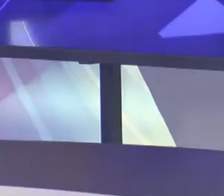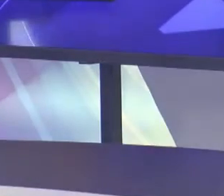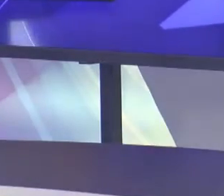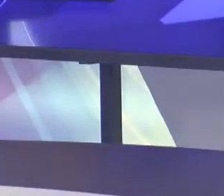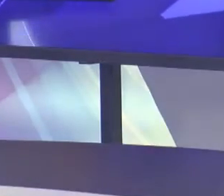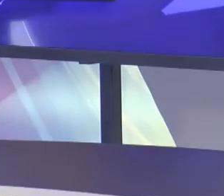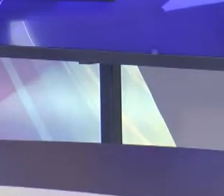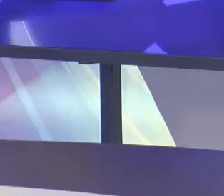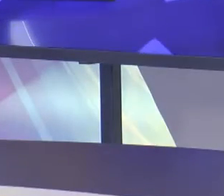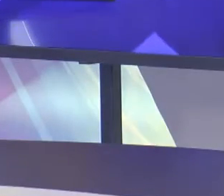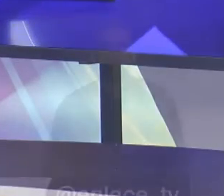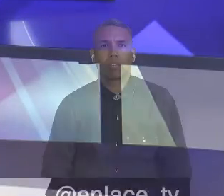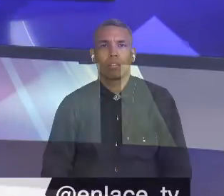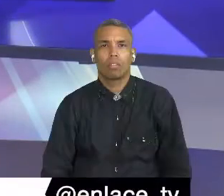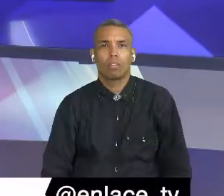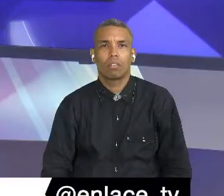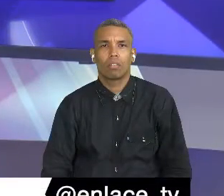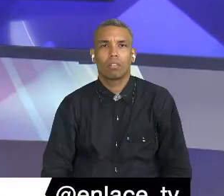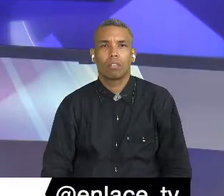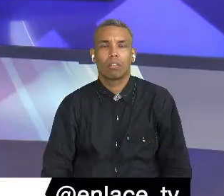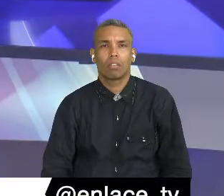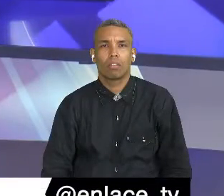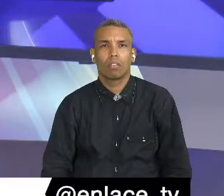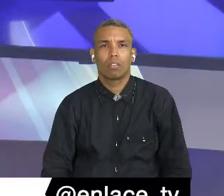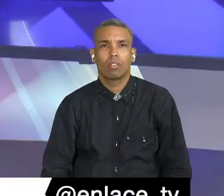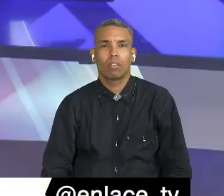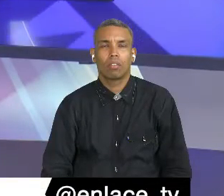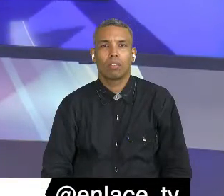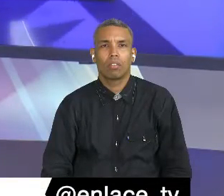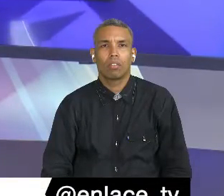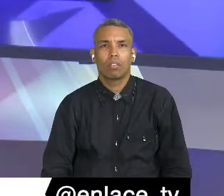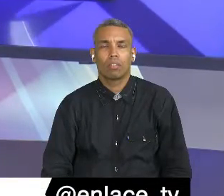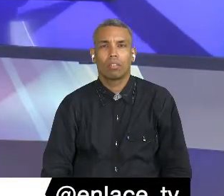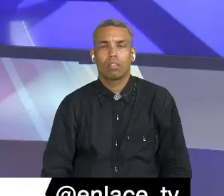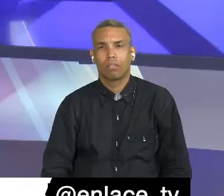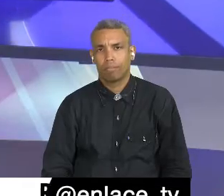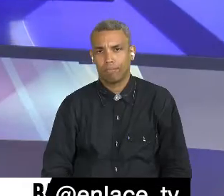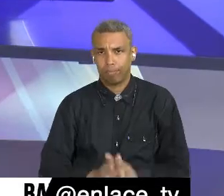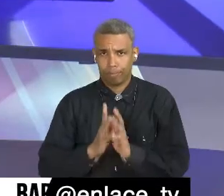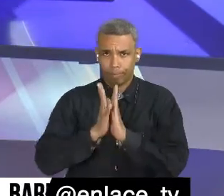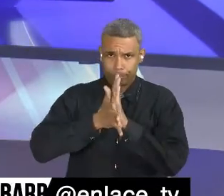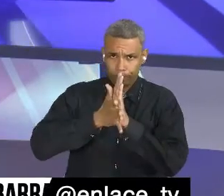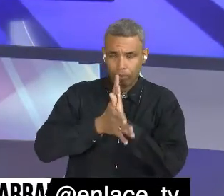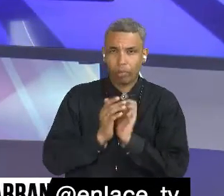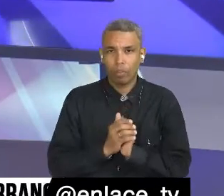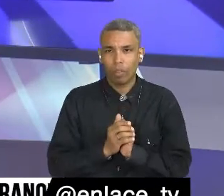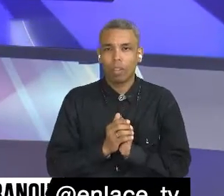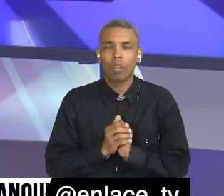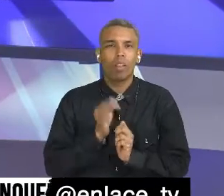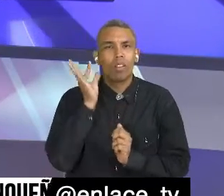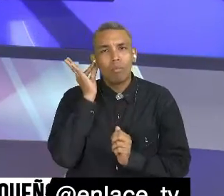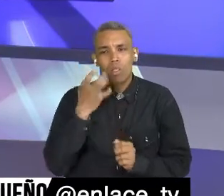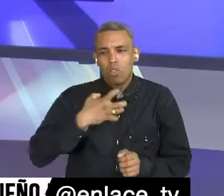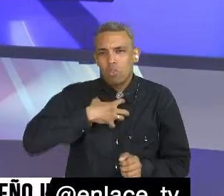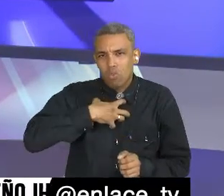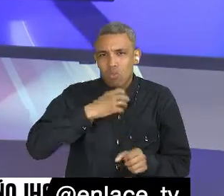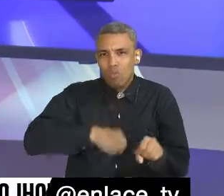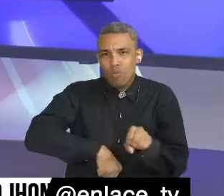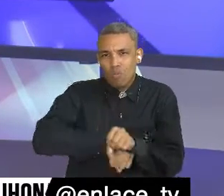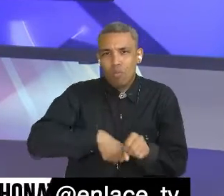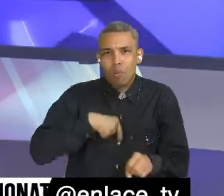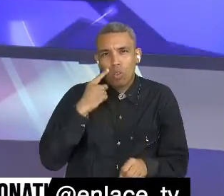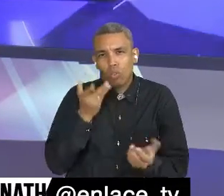Comenzamos con la información deportiva. 13 equipos participan en el torneo de fútbol femenino que se adelanta en la cancha La Cotraeco. En este